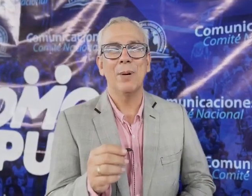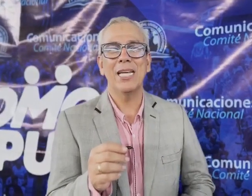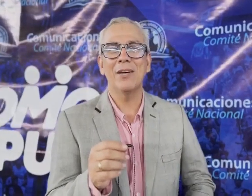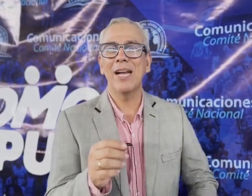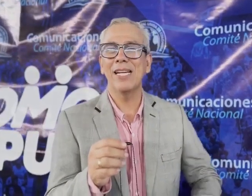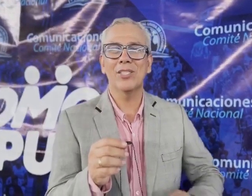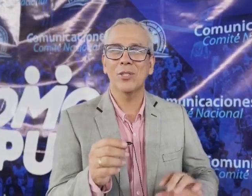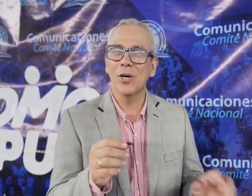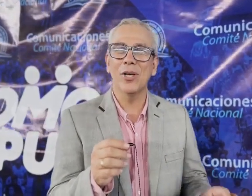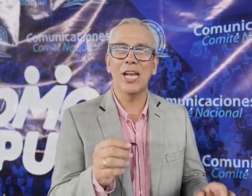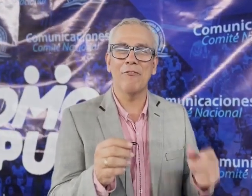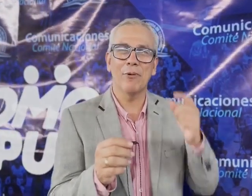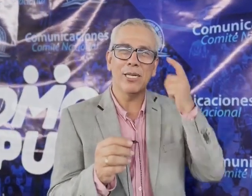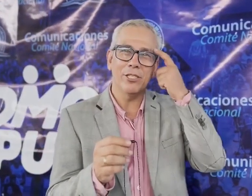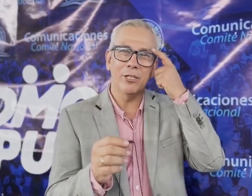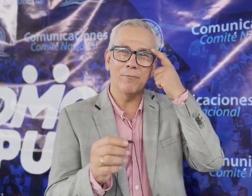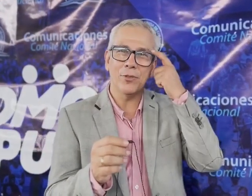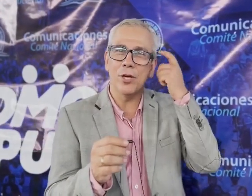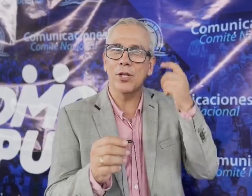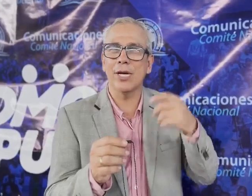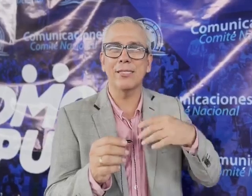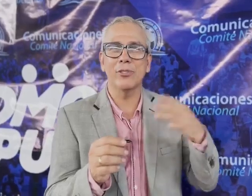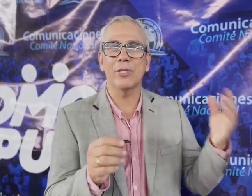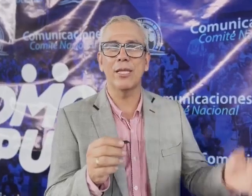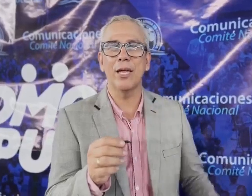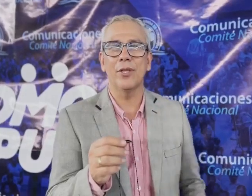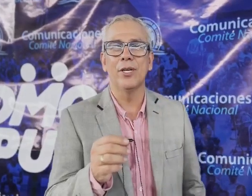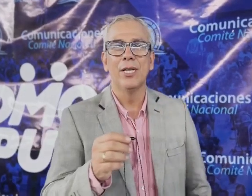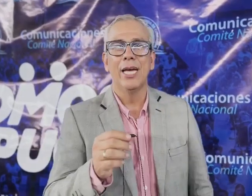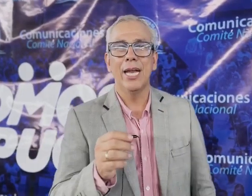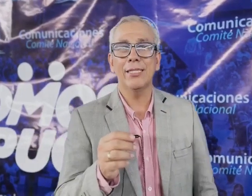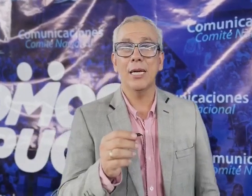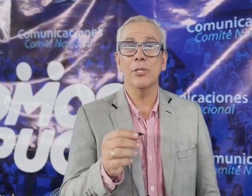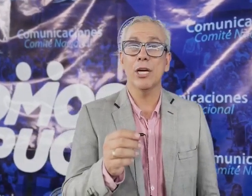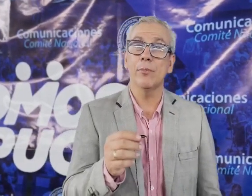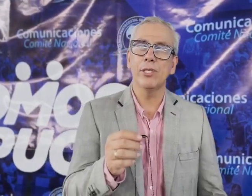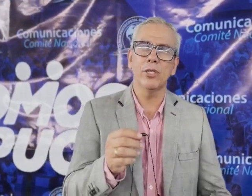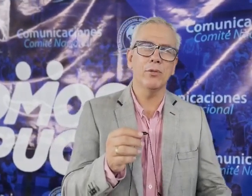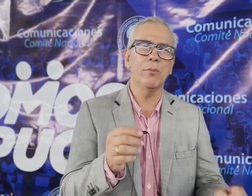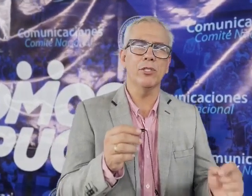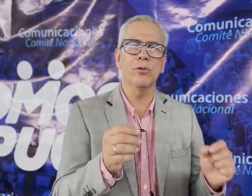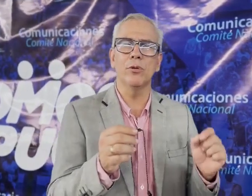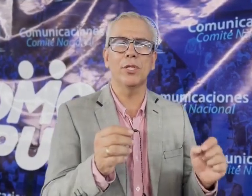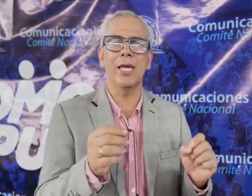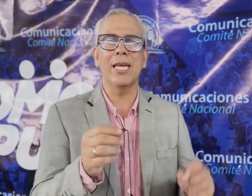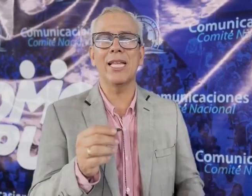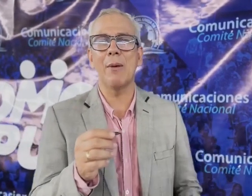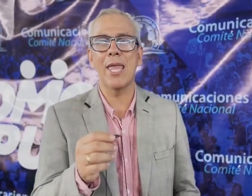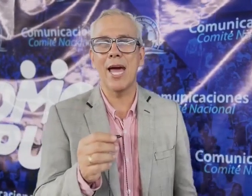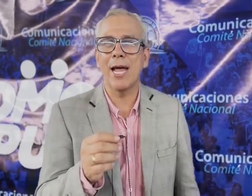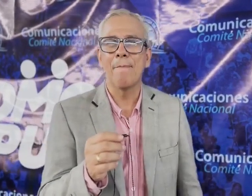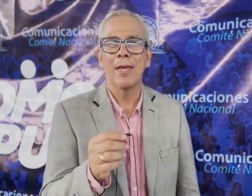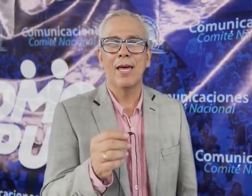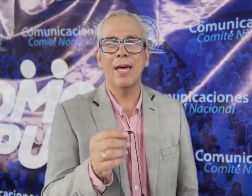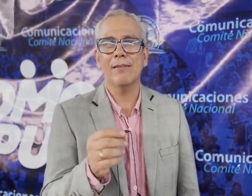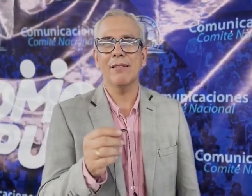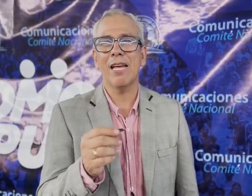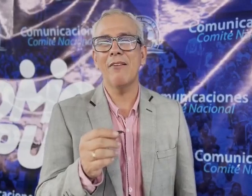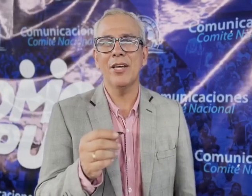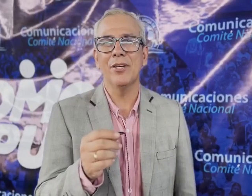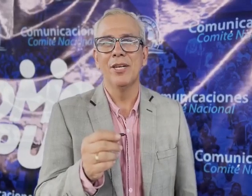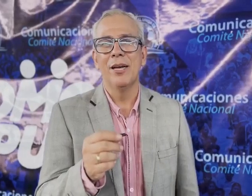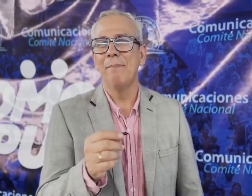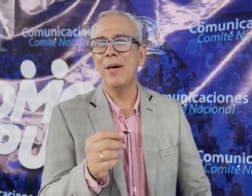ustedes para llevarles toda la información, todo lo que está sucediendo en esta hermosa convención. Tuvimos un culto de 10 de la mañana